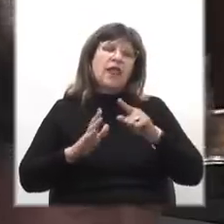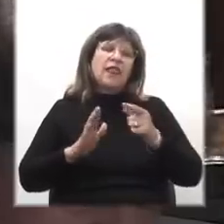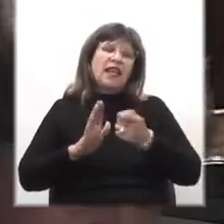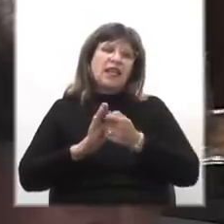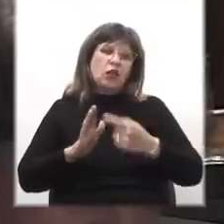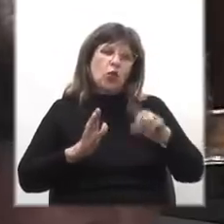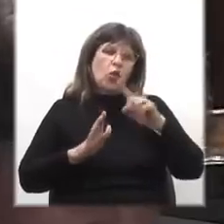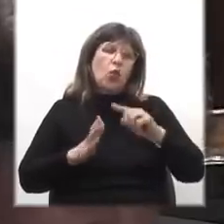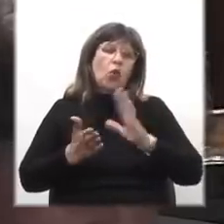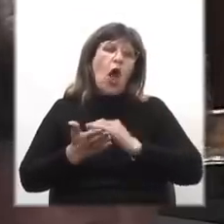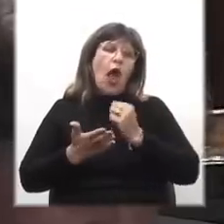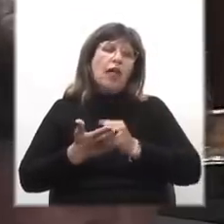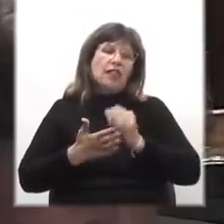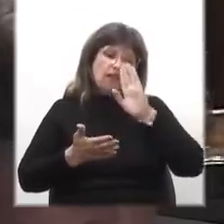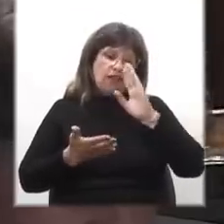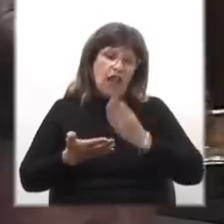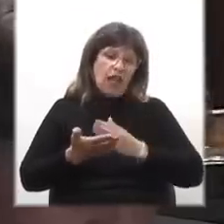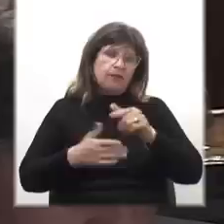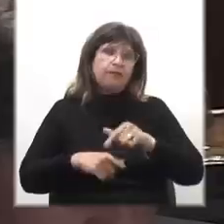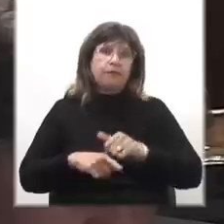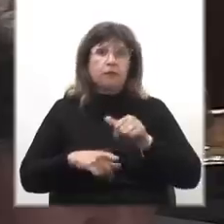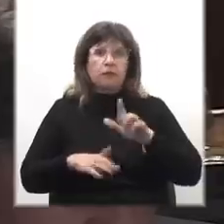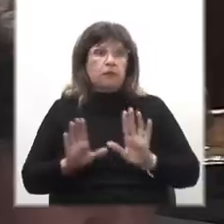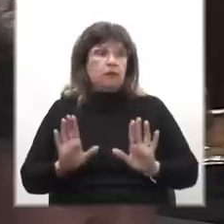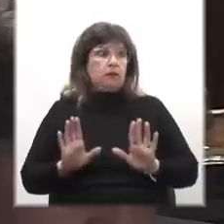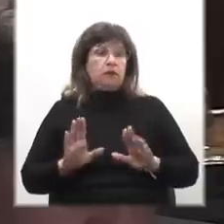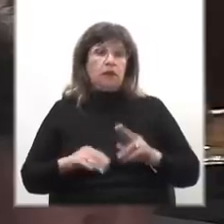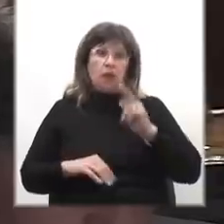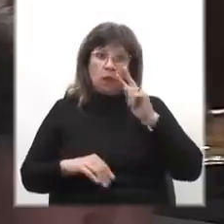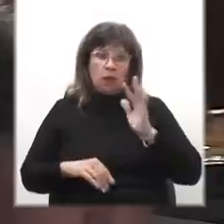final. Fue un profeta.